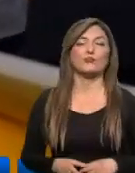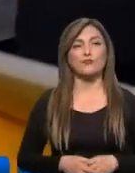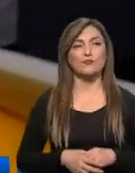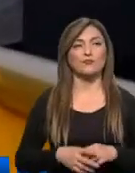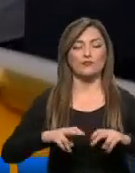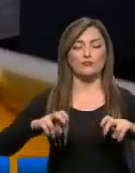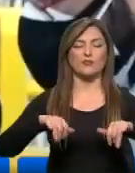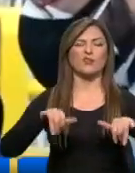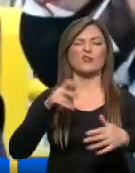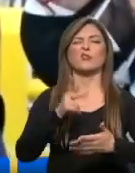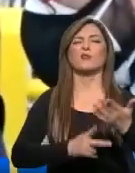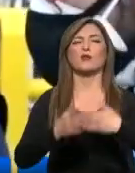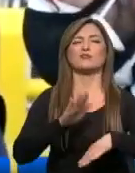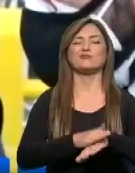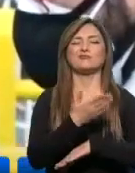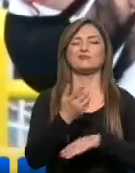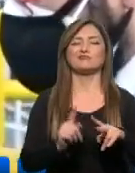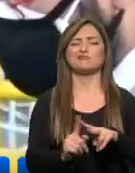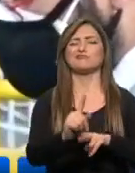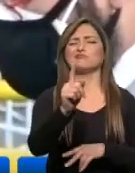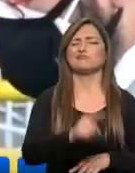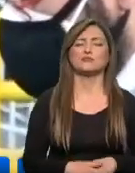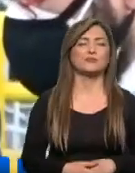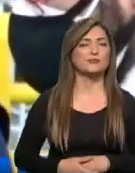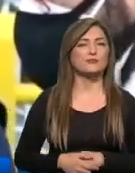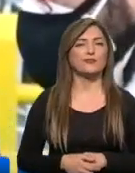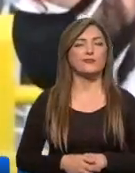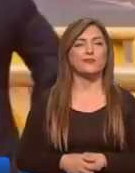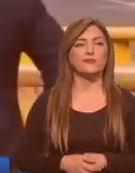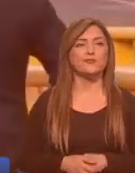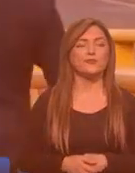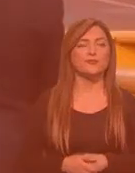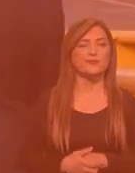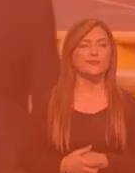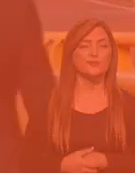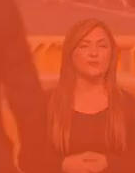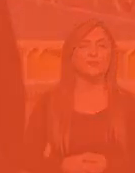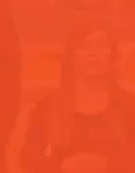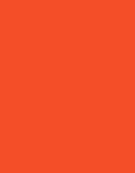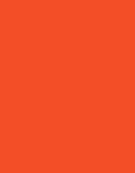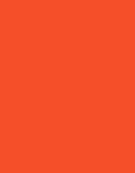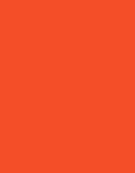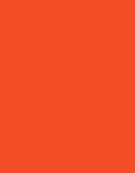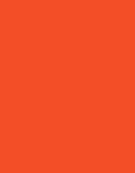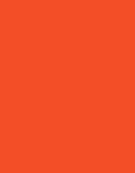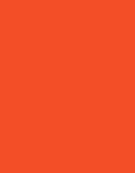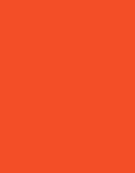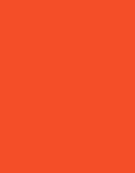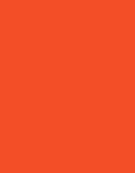investigaciones continúan para establecer las causas que lo llevaron a abandonar su hogar. En Rumichaca, Jairo Jacome Ortega.